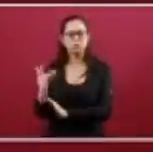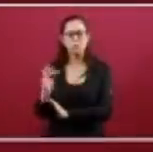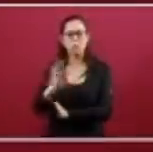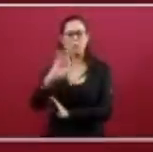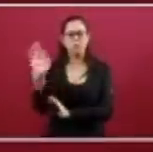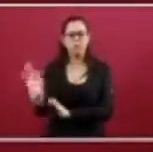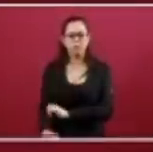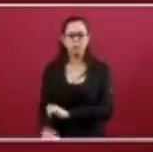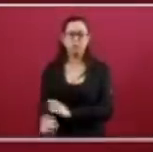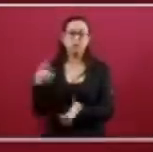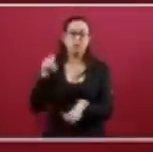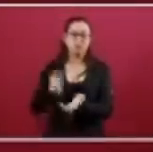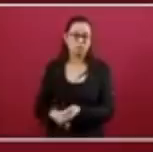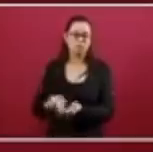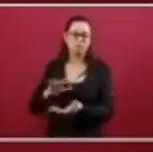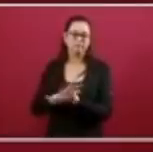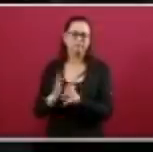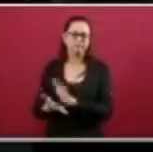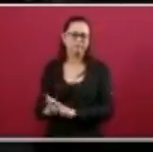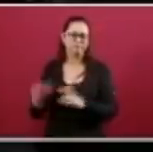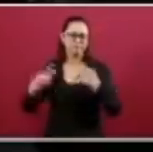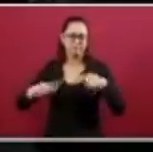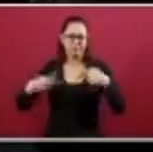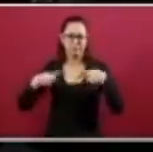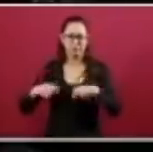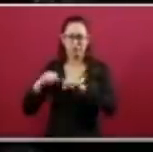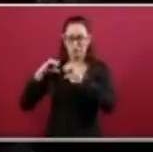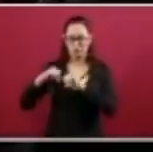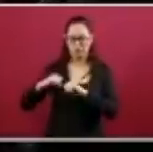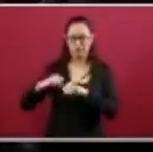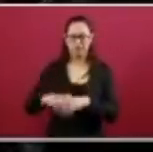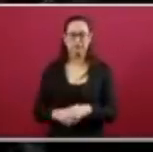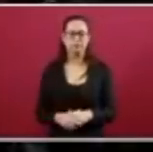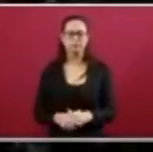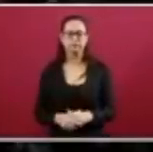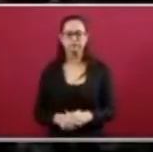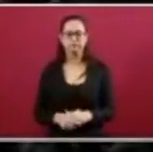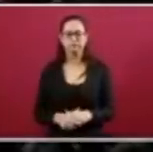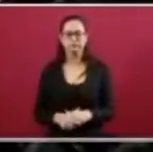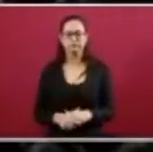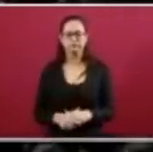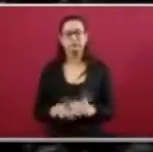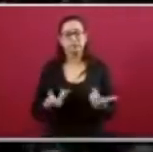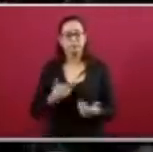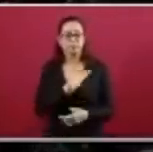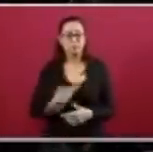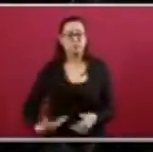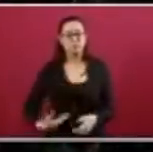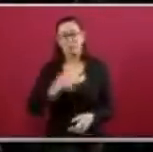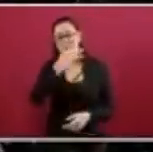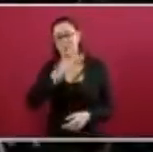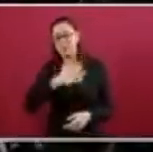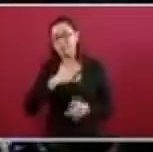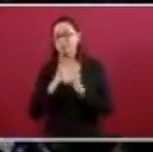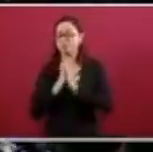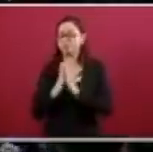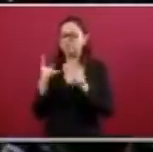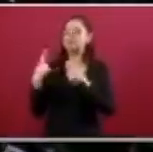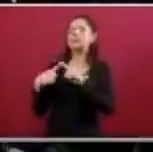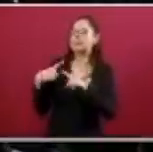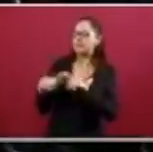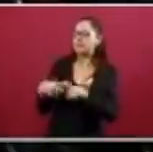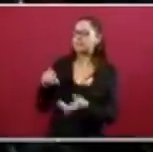funcionarios públicos. Me encarga el presidente que recordemos quiénes han sido en este